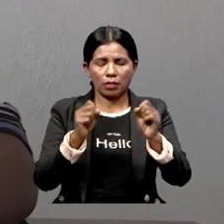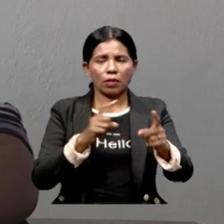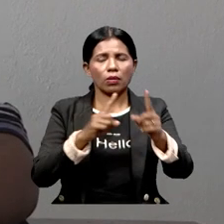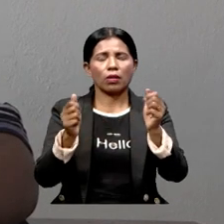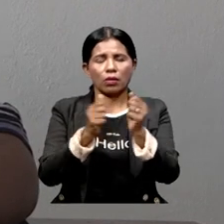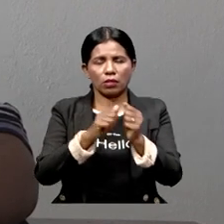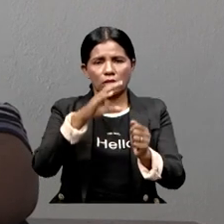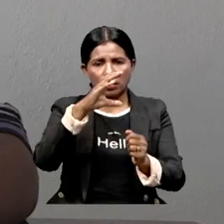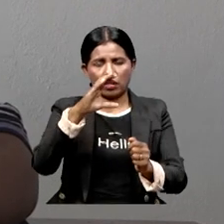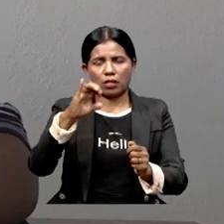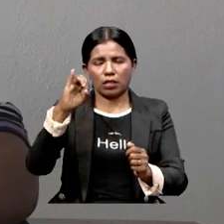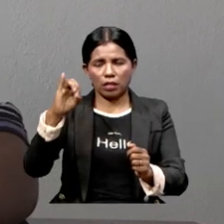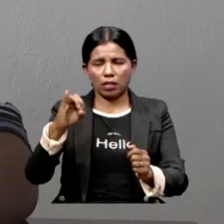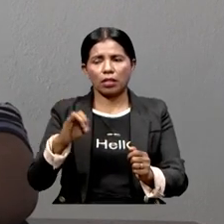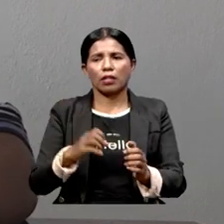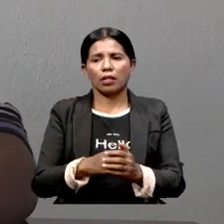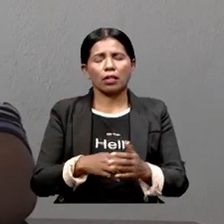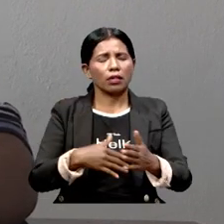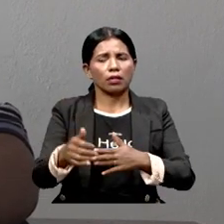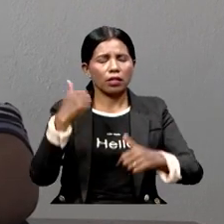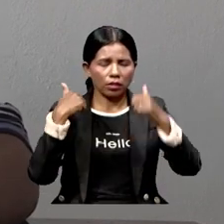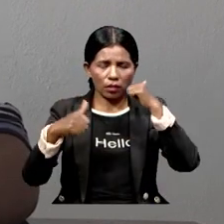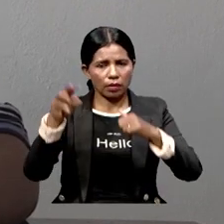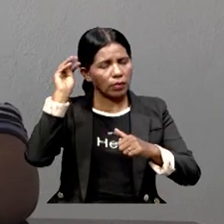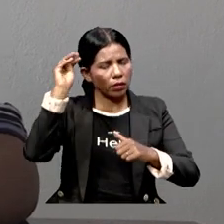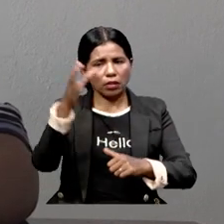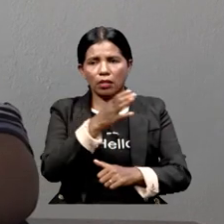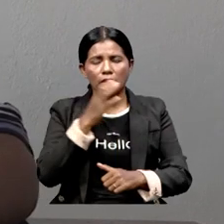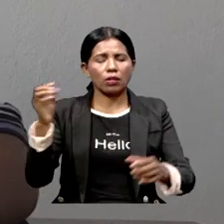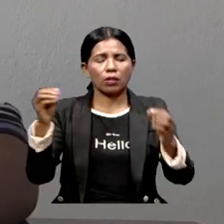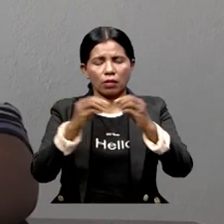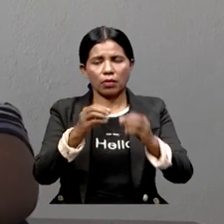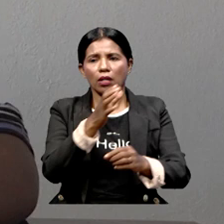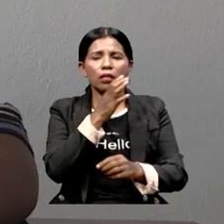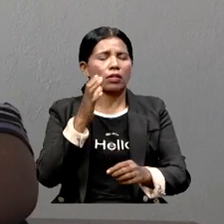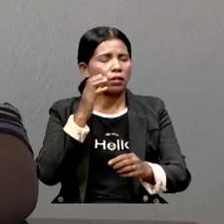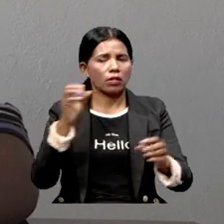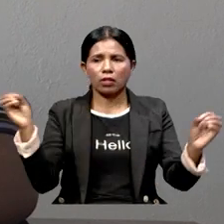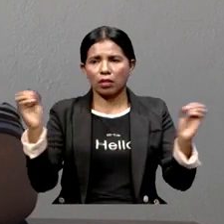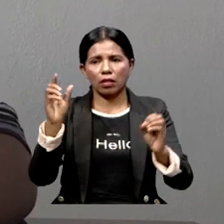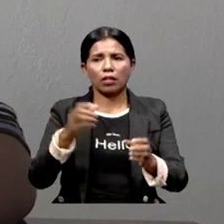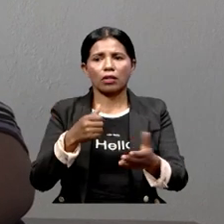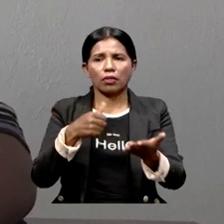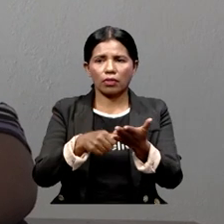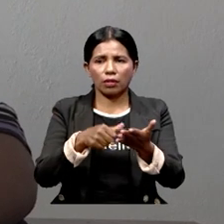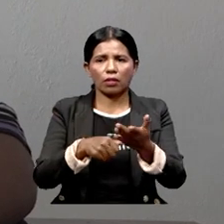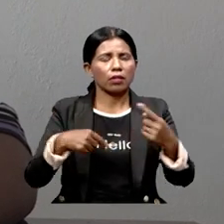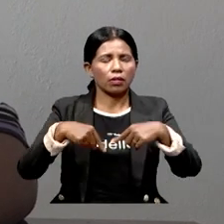CCI, y de la barra de la actividad del Ministerio de Agricultura en el Ligo Sector de Agricultura, ni convite para la Cámara de